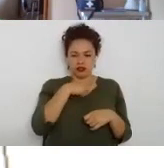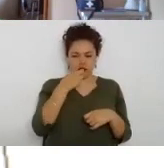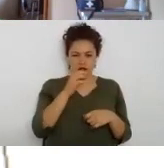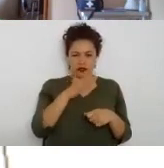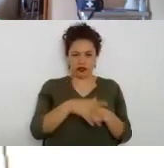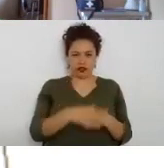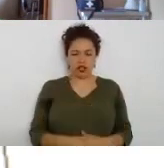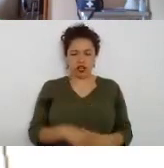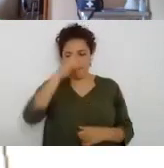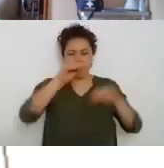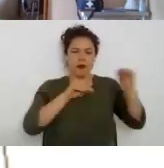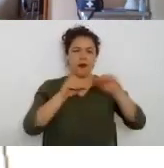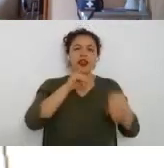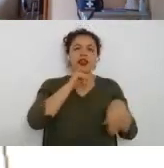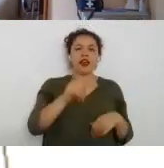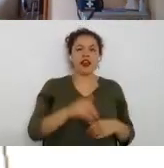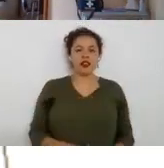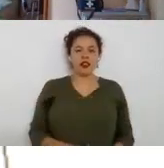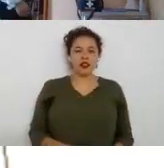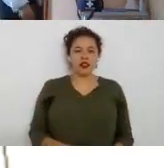Para inmovilizar.